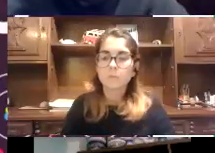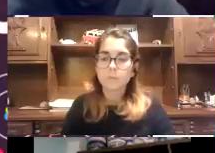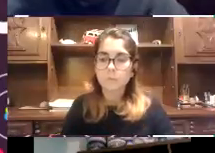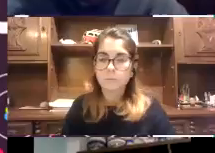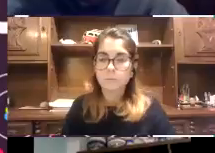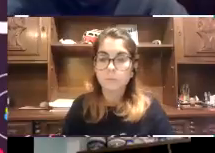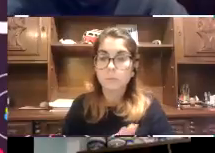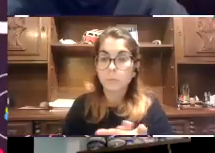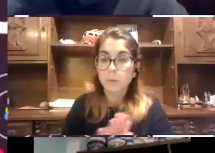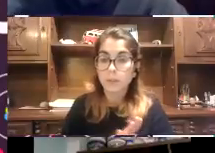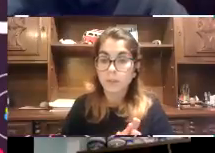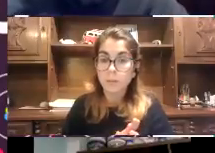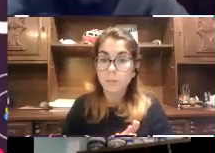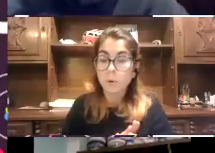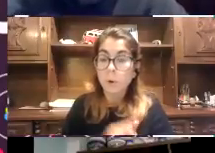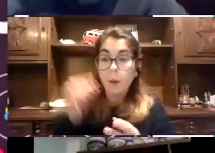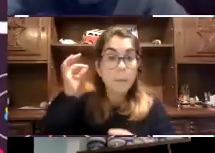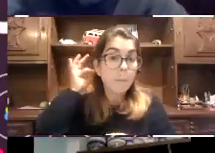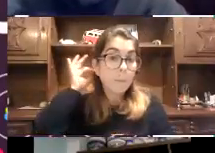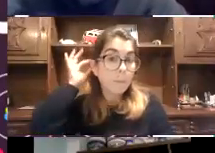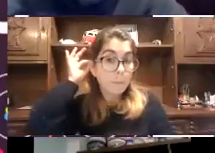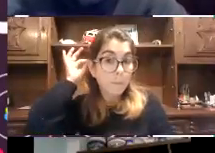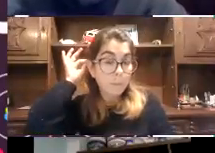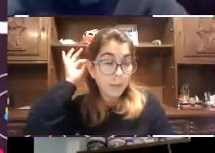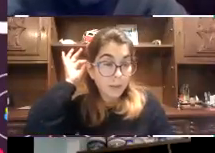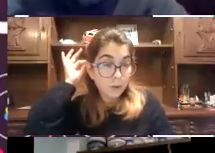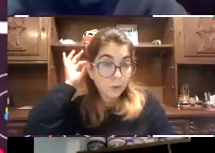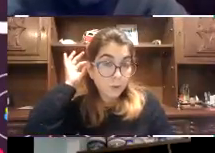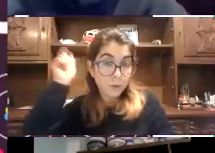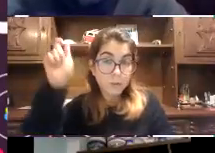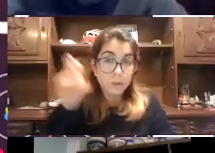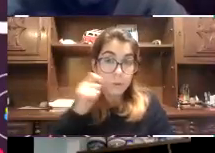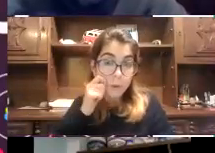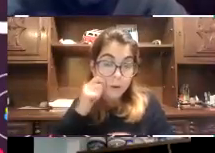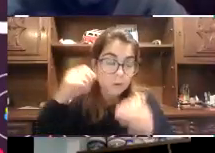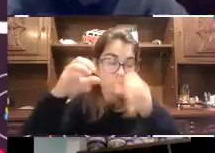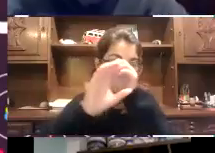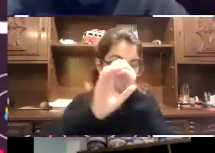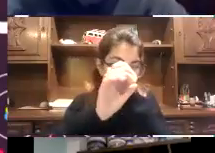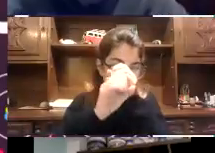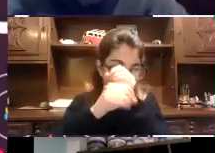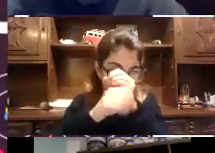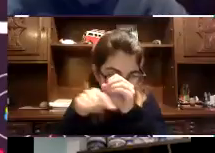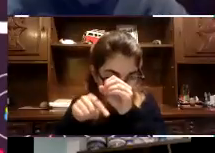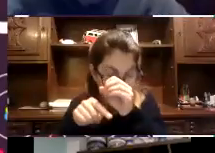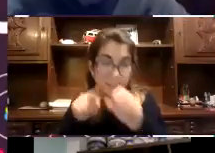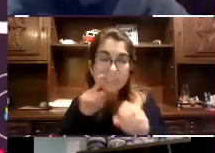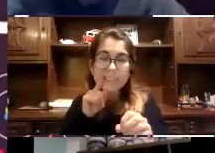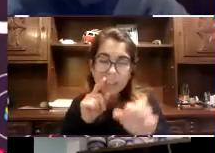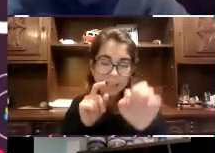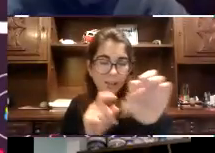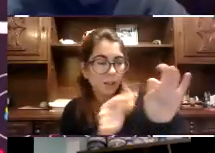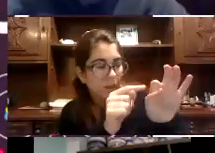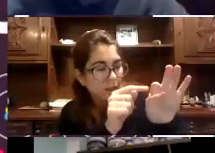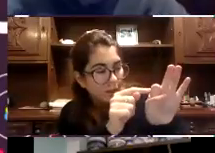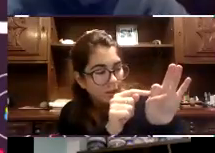espesor de un cabello humano, aquí visto al microscopio electrónico, contiene en su diámetro aproximadamente